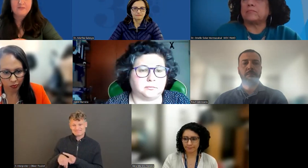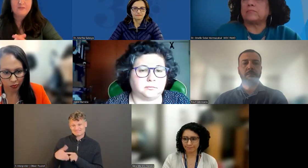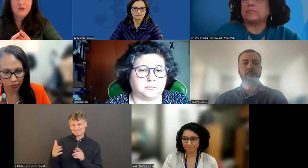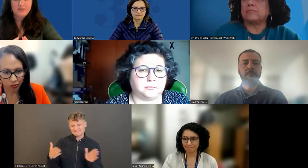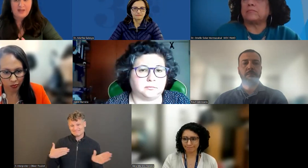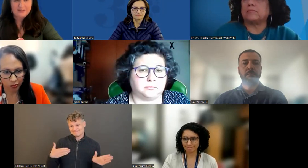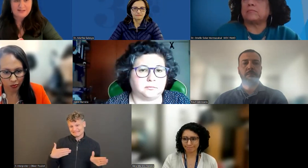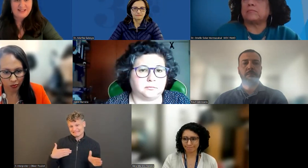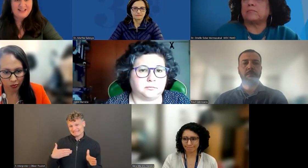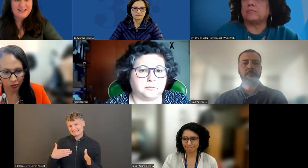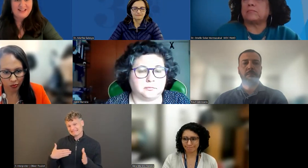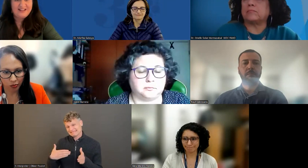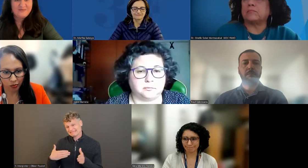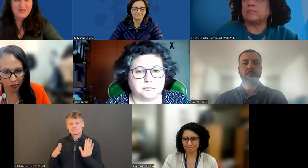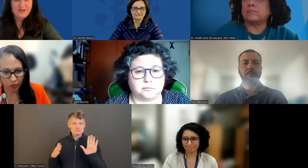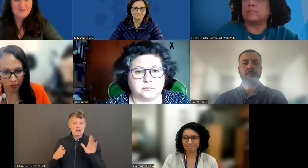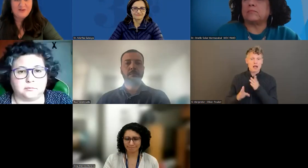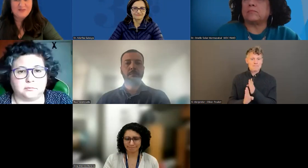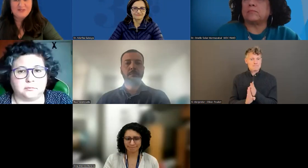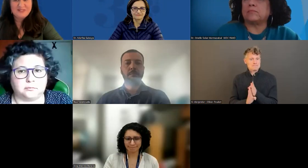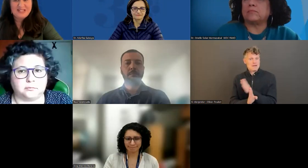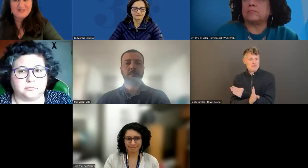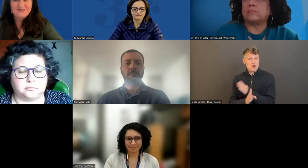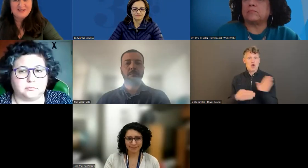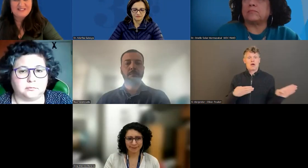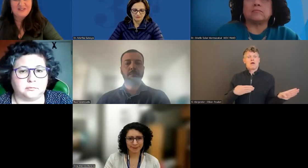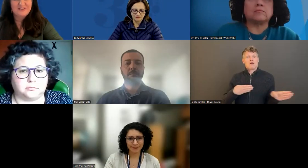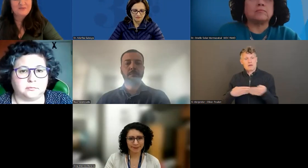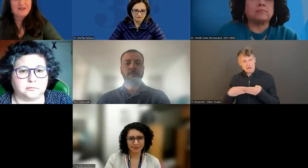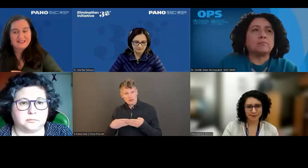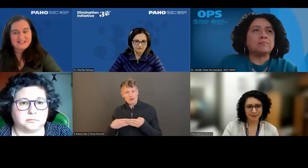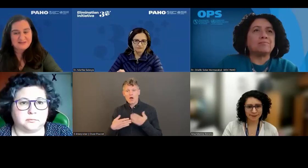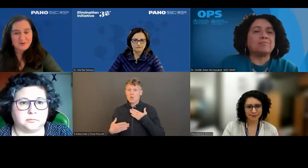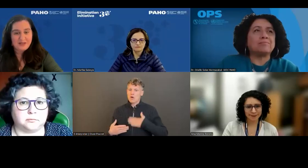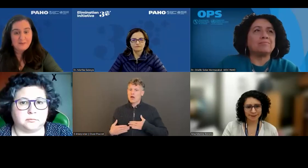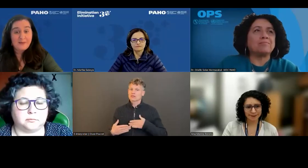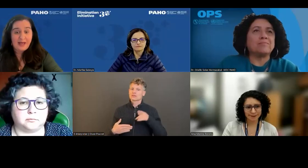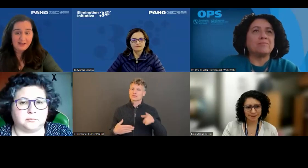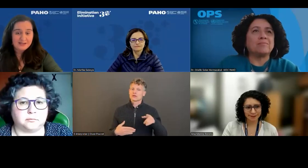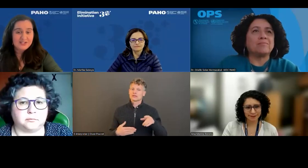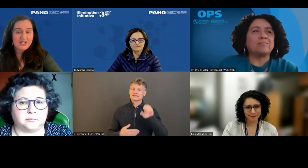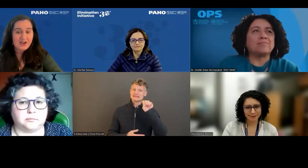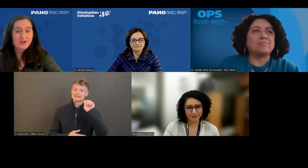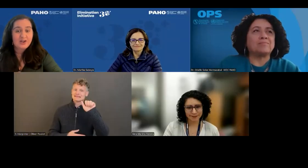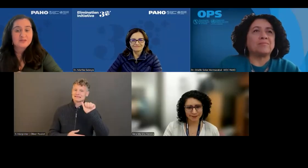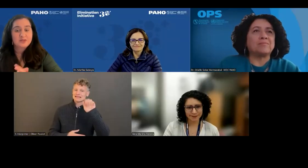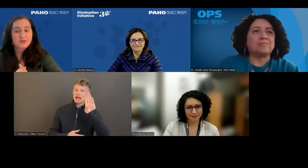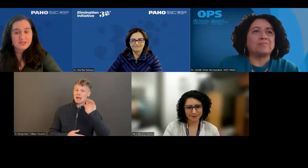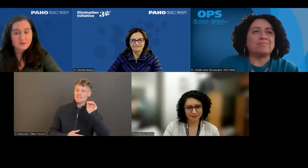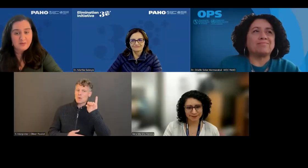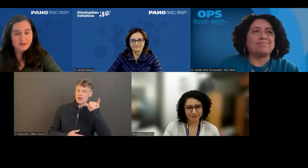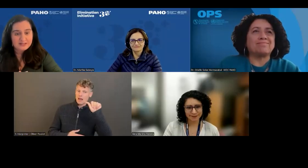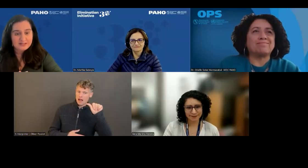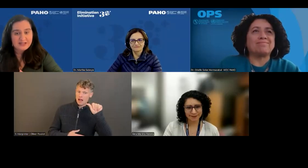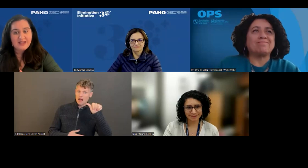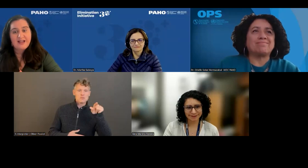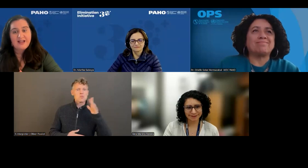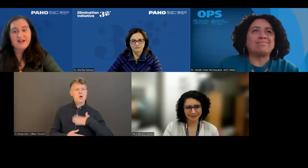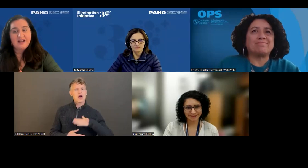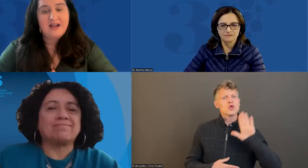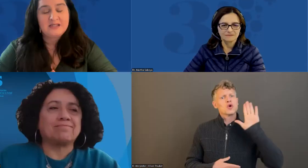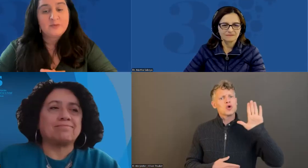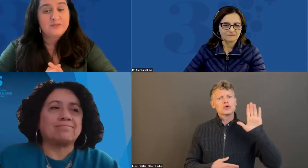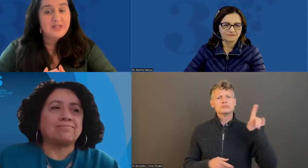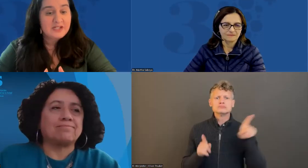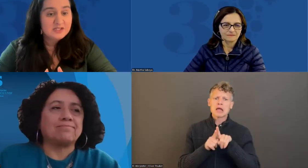Desafortunadamente se nos acaba el tiempo para la conversación el día de hoy, pero antes de esto quisiera también invitar a la doctora Marta Saboya nuevamente